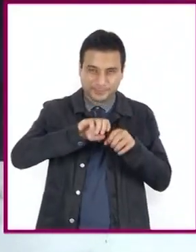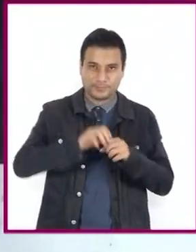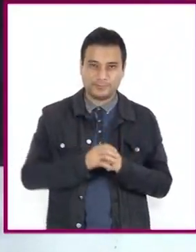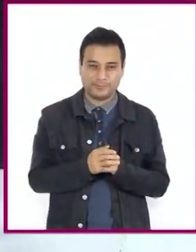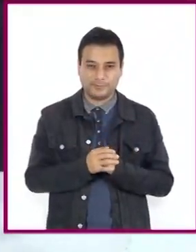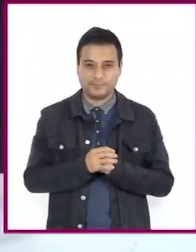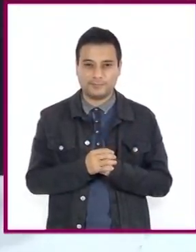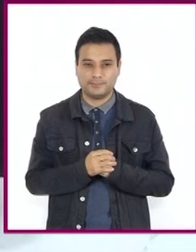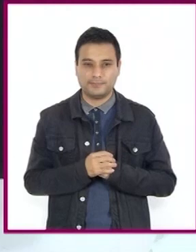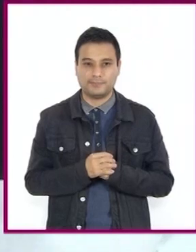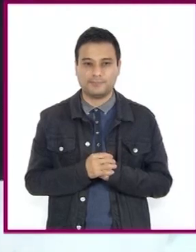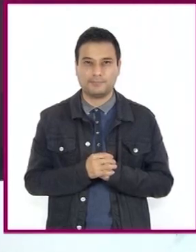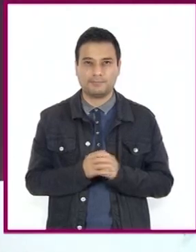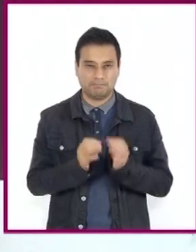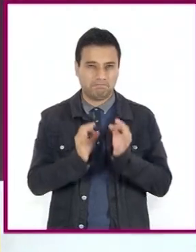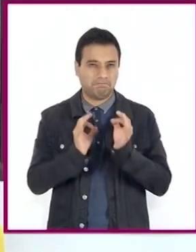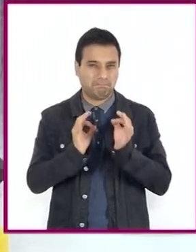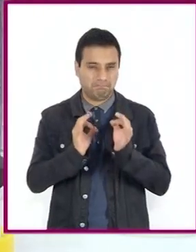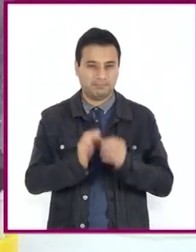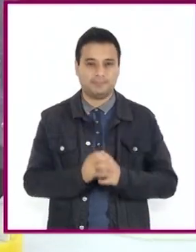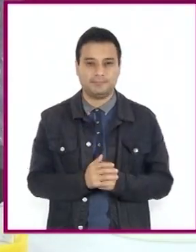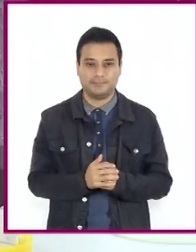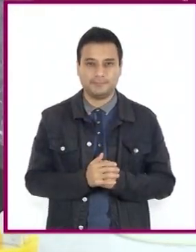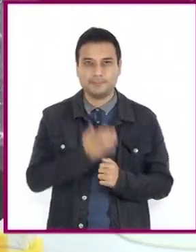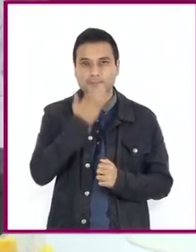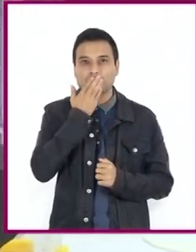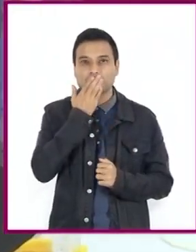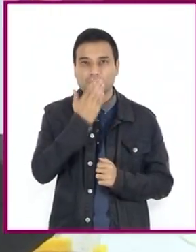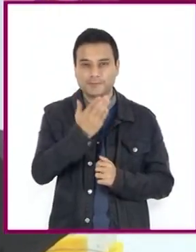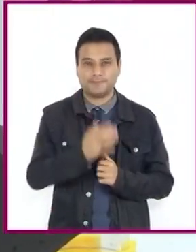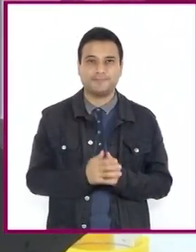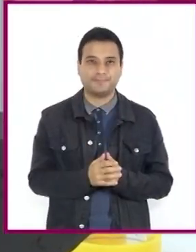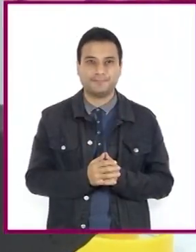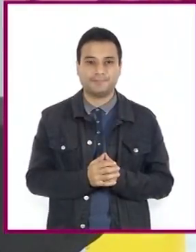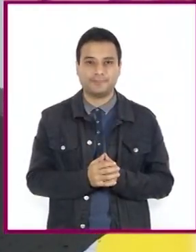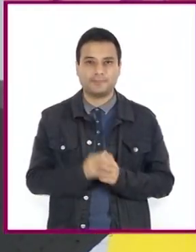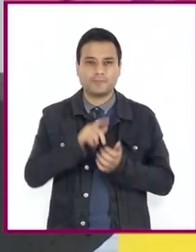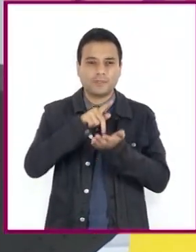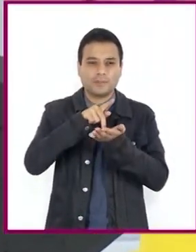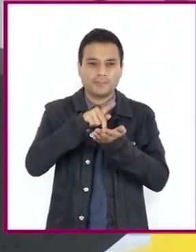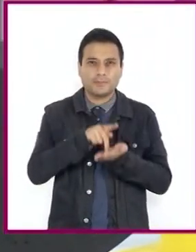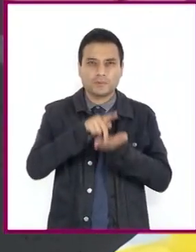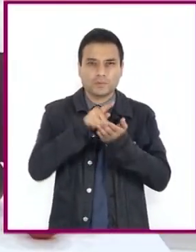dejar caer todavía el carbonato de calcio. Muy bien, vamos a registrar el peso.